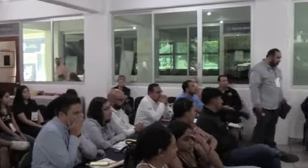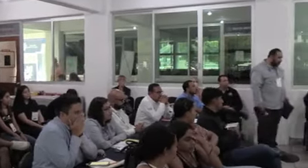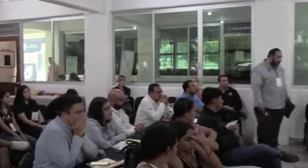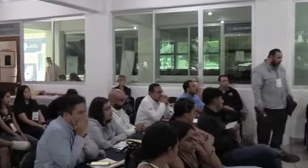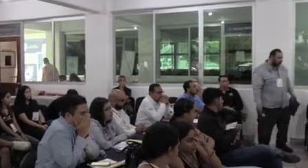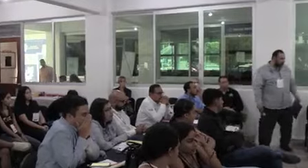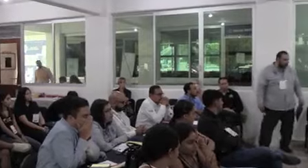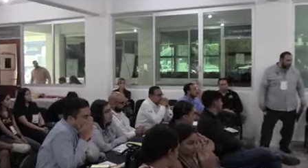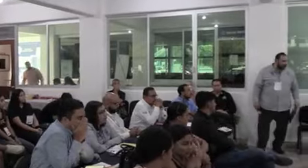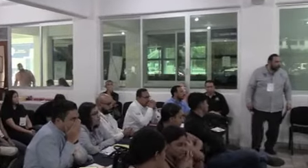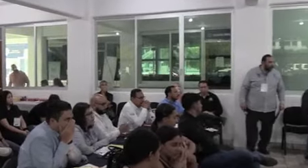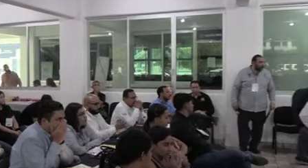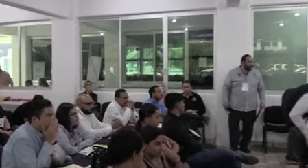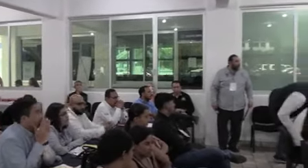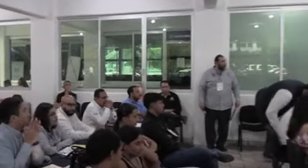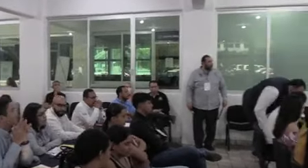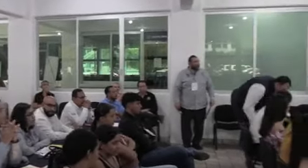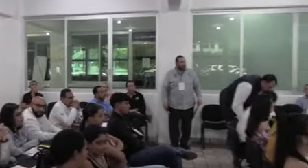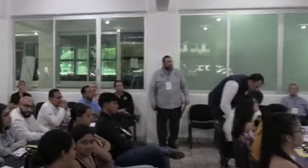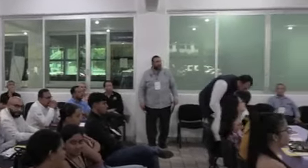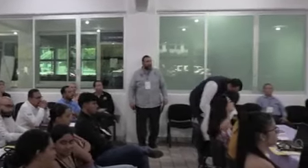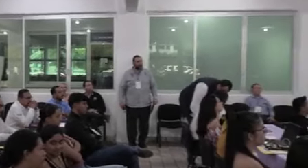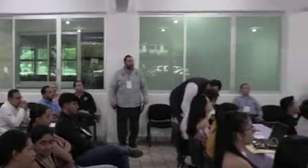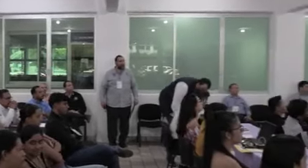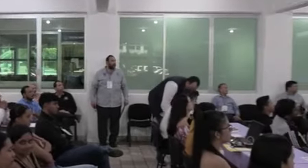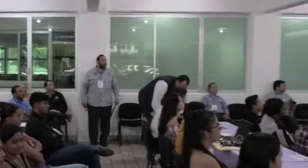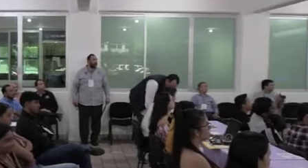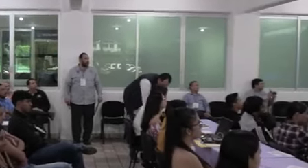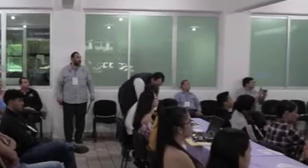ciudadana IEM-CESMICH.